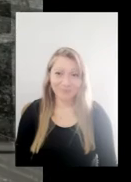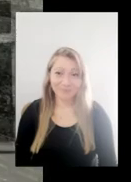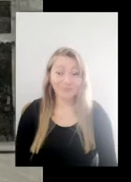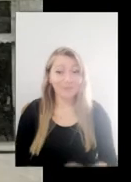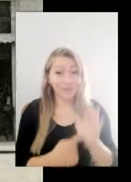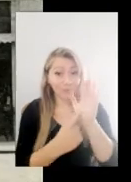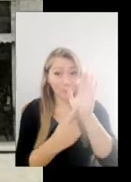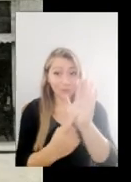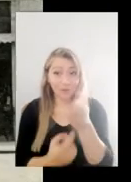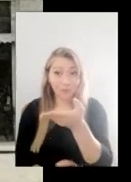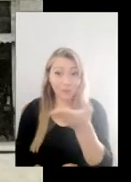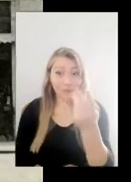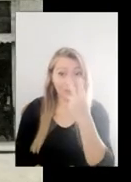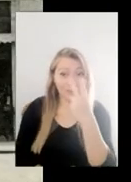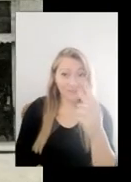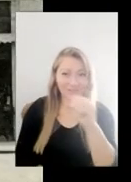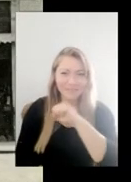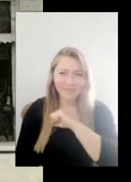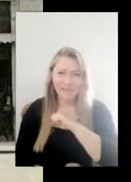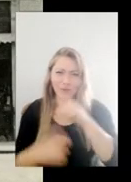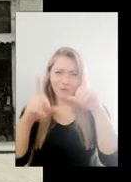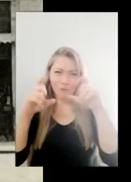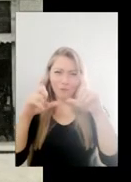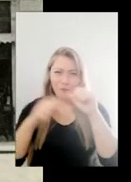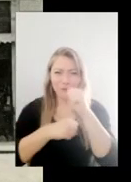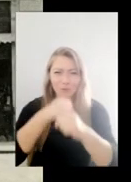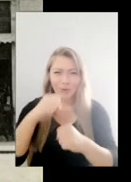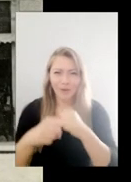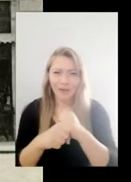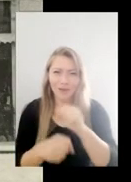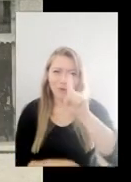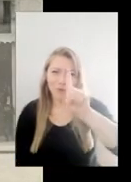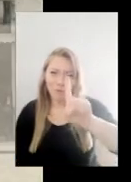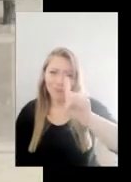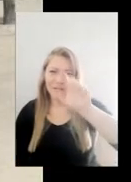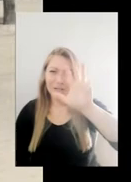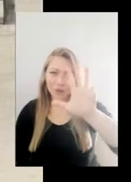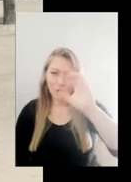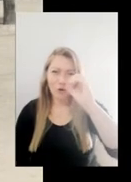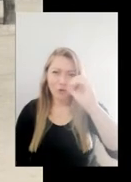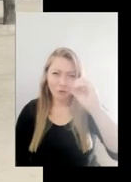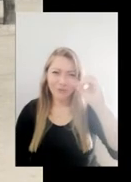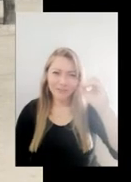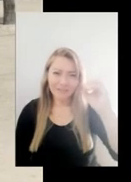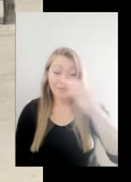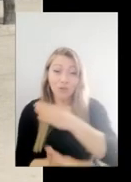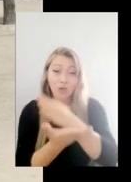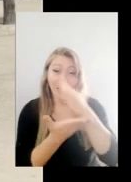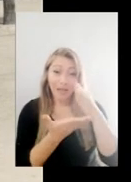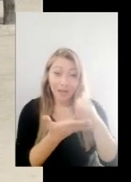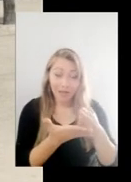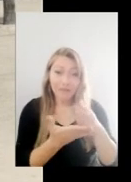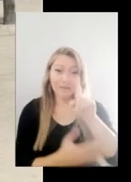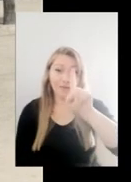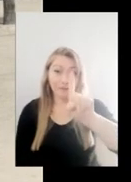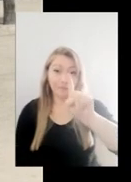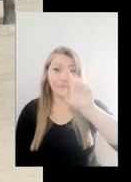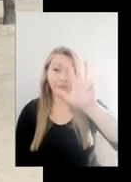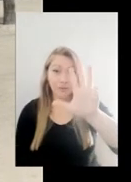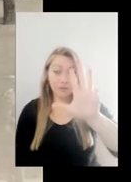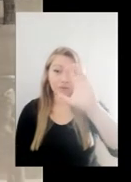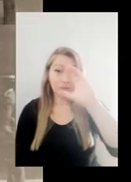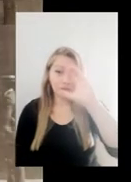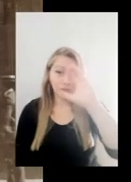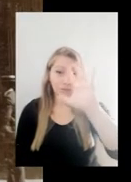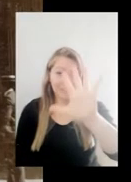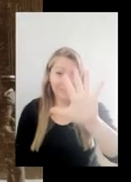Bueno, en esta exposición van a poder ver vistas de Santiago, de nuestra ciudad. Son fotos de principios del siglo pasado hasta